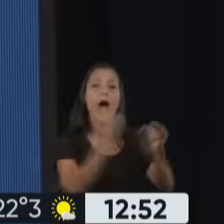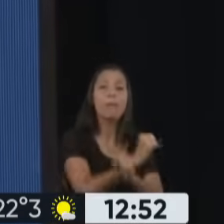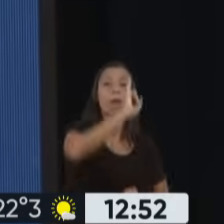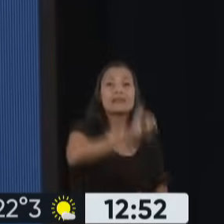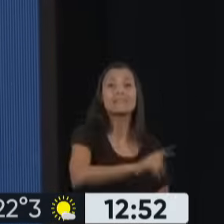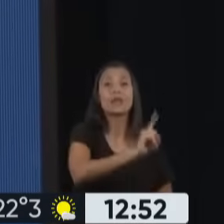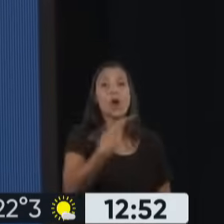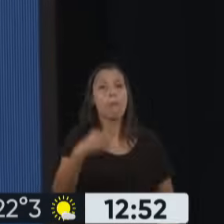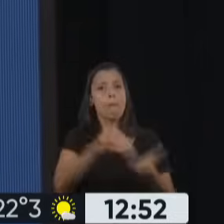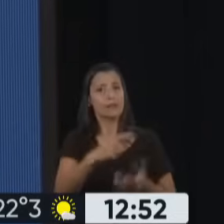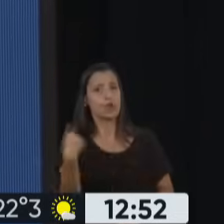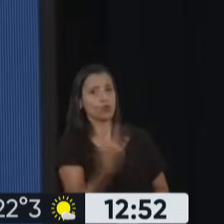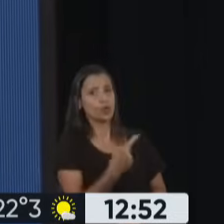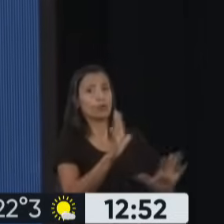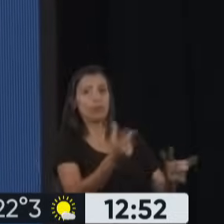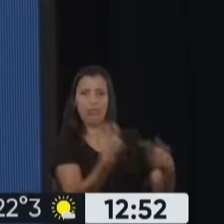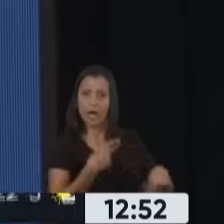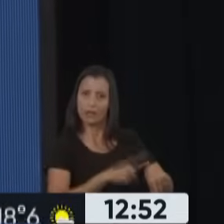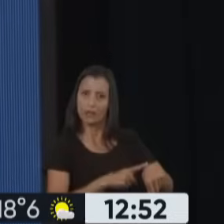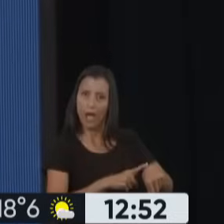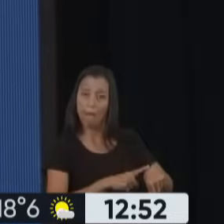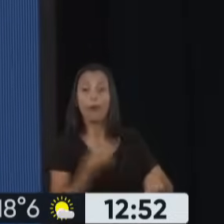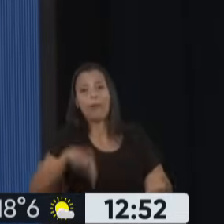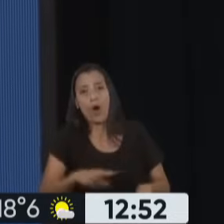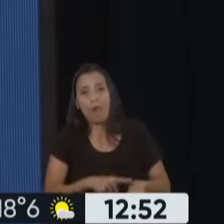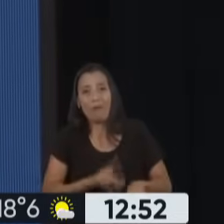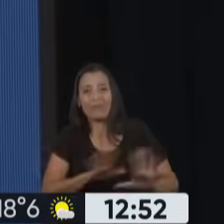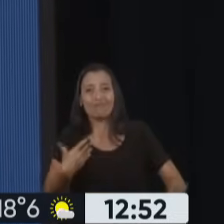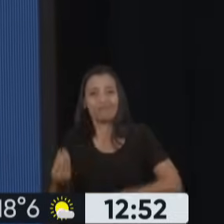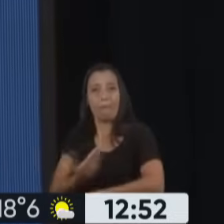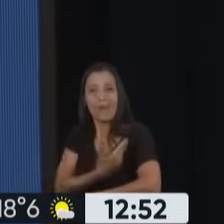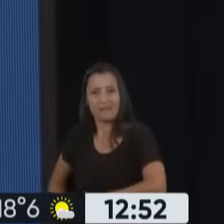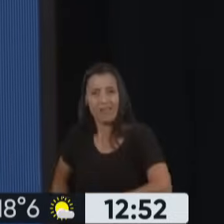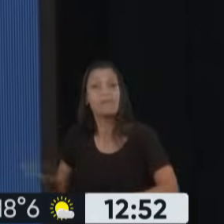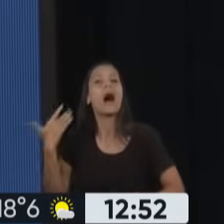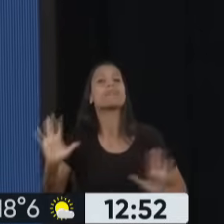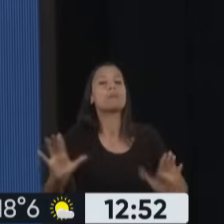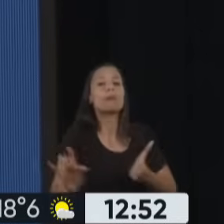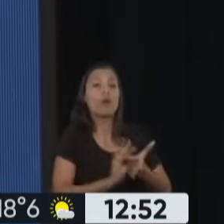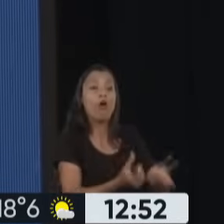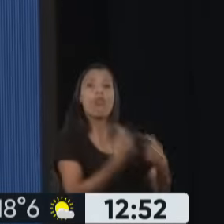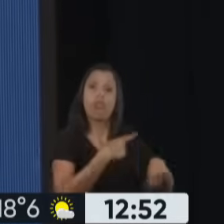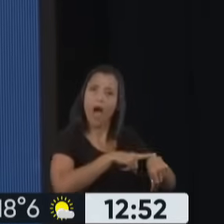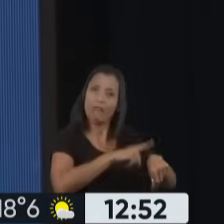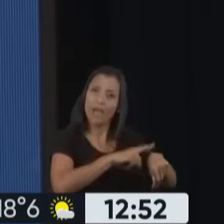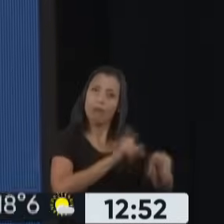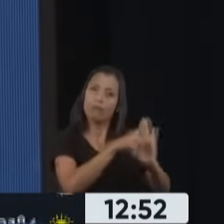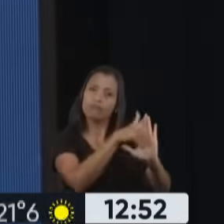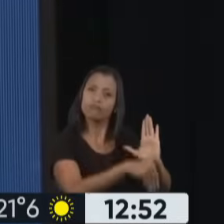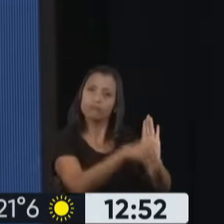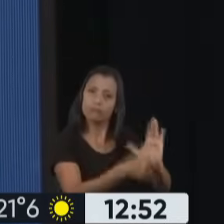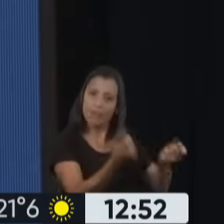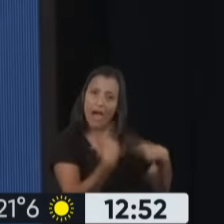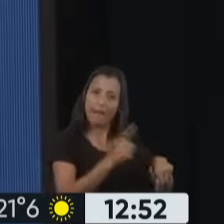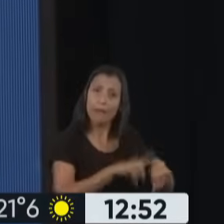nos asigna tiempo. Bueno, yo ahora estoy en otro poder, pero se nos asignaba tiempo. Y